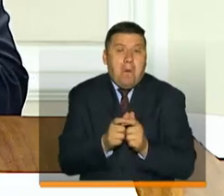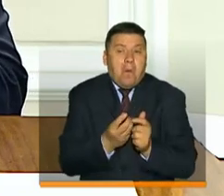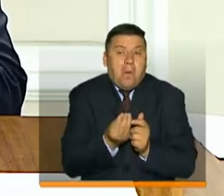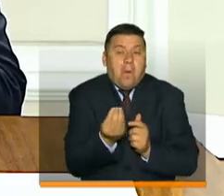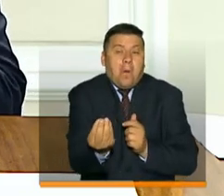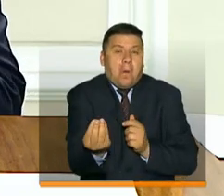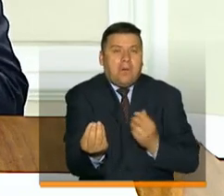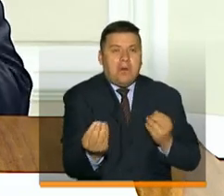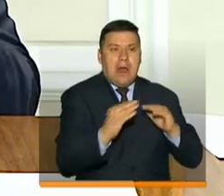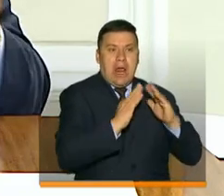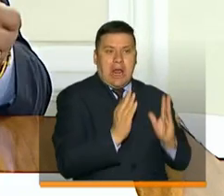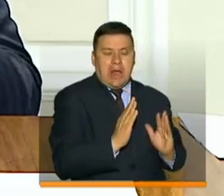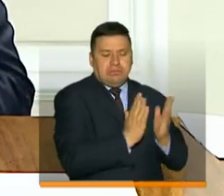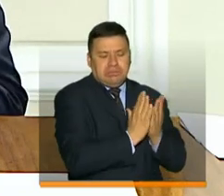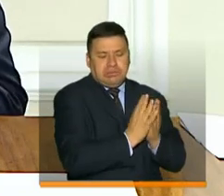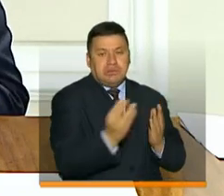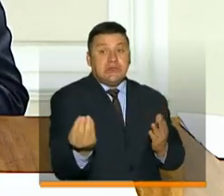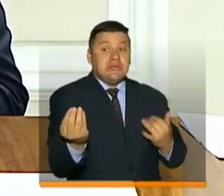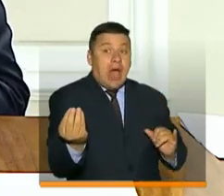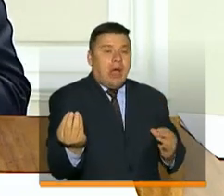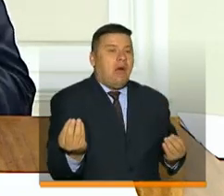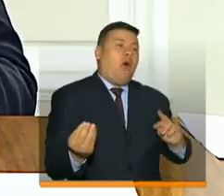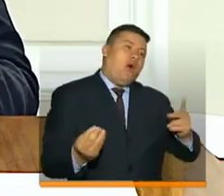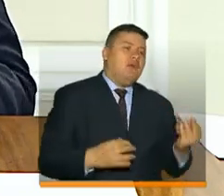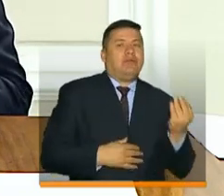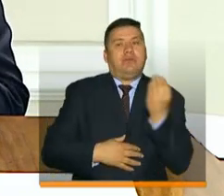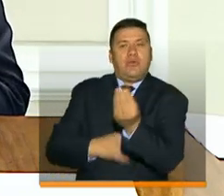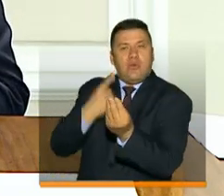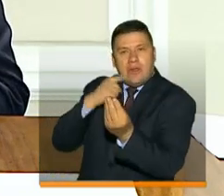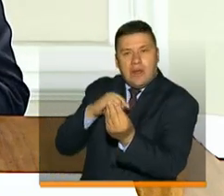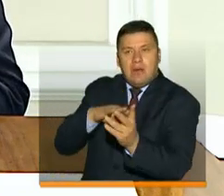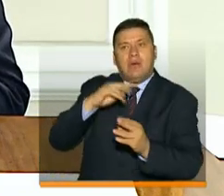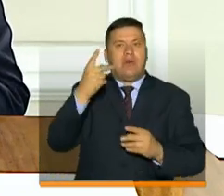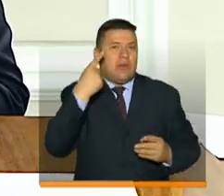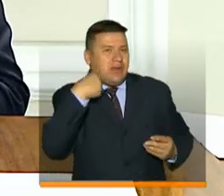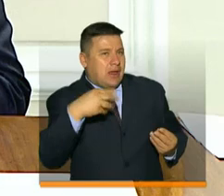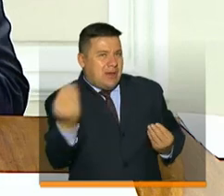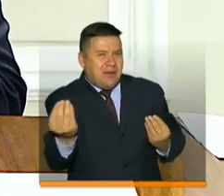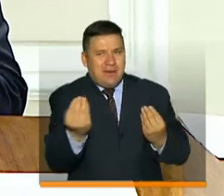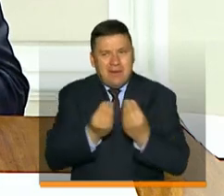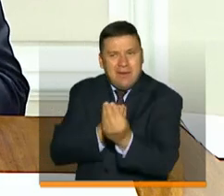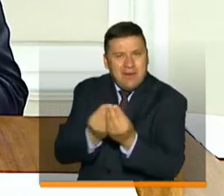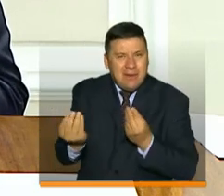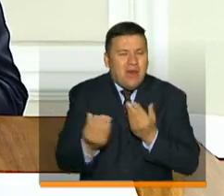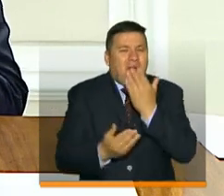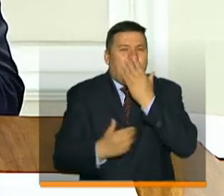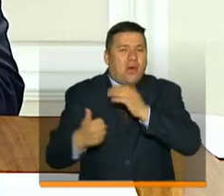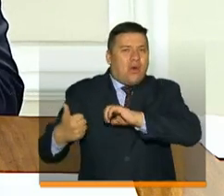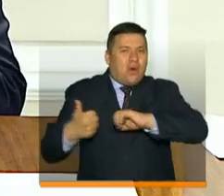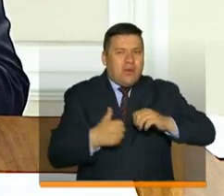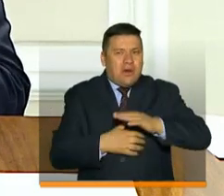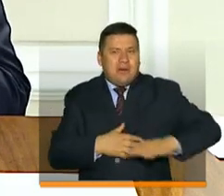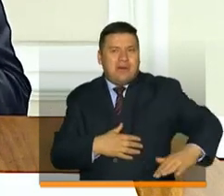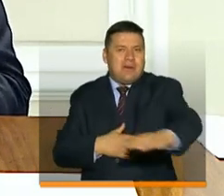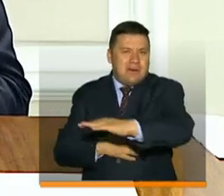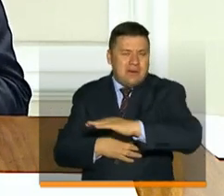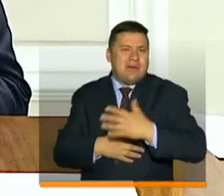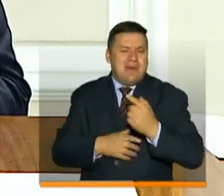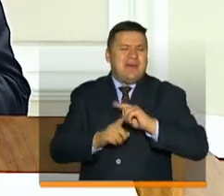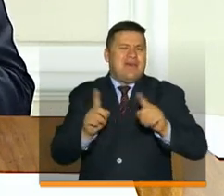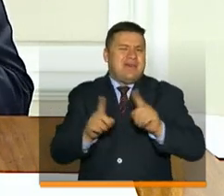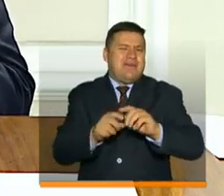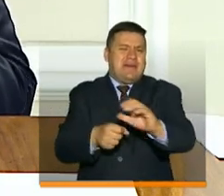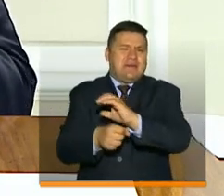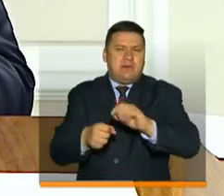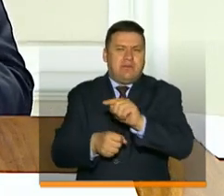que otros niños estén en casa mientras unos están estudiando. Y obviamente lo que se está mirando es ese modelo de acuerdo al comportamiento de la pandemia en las